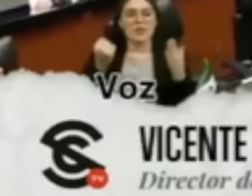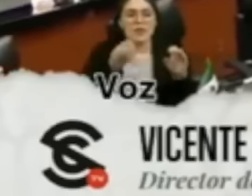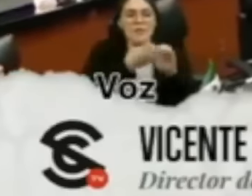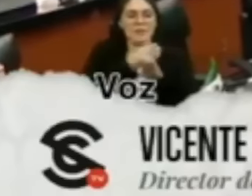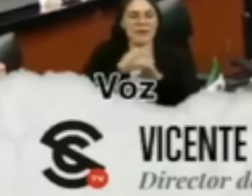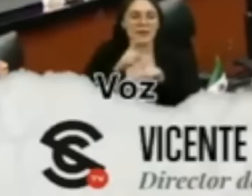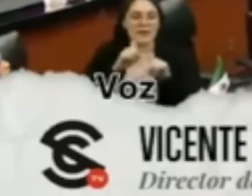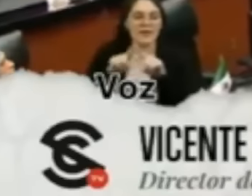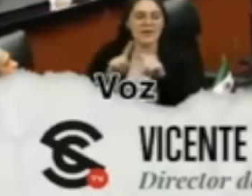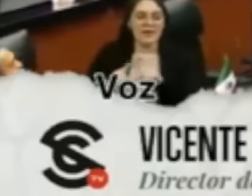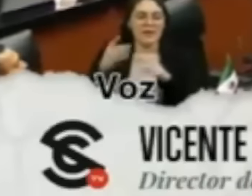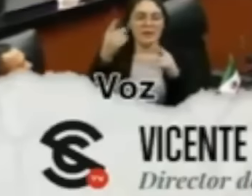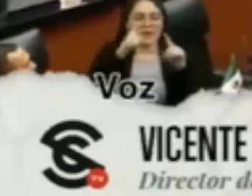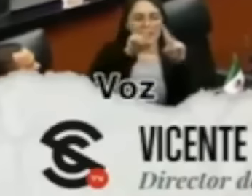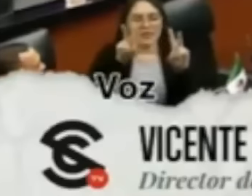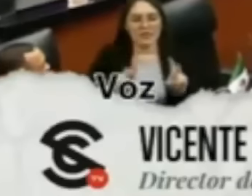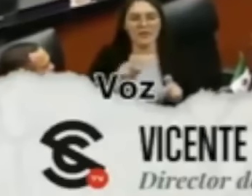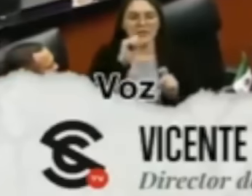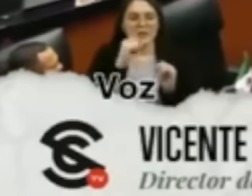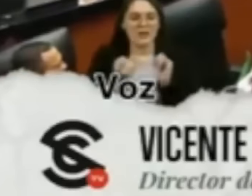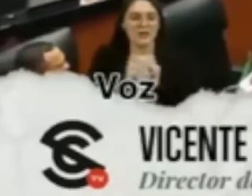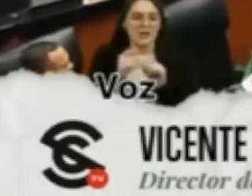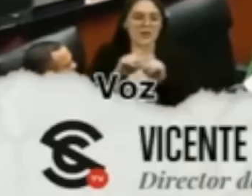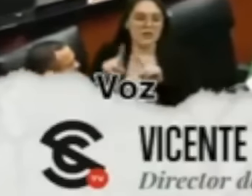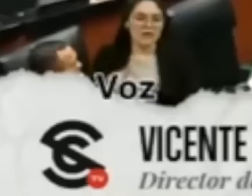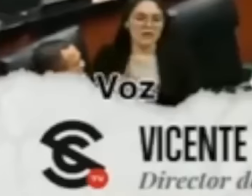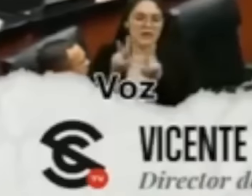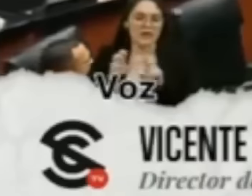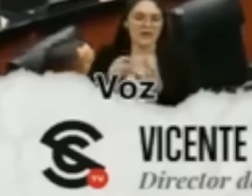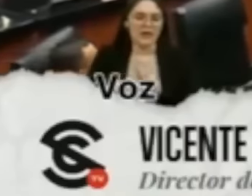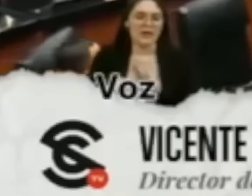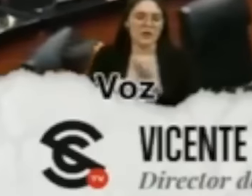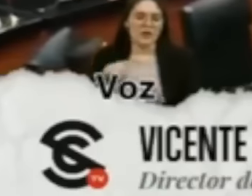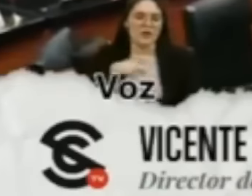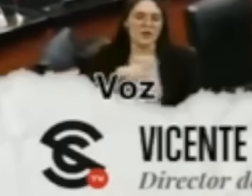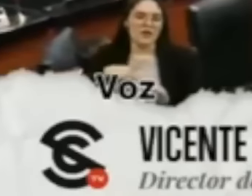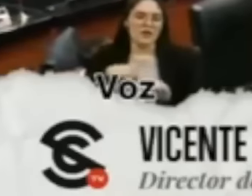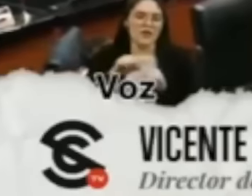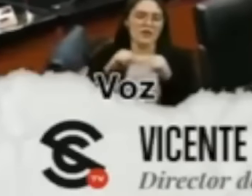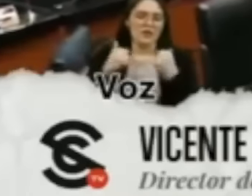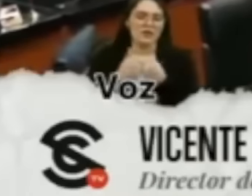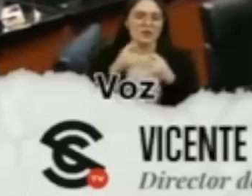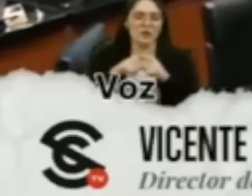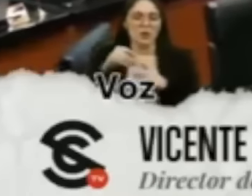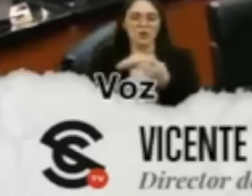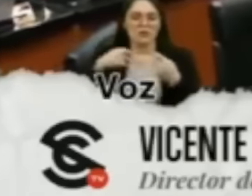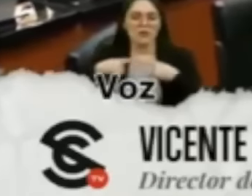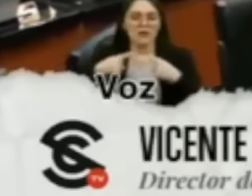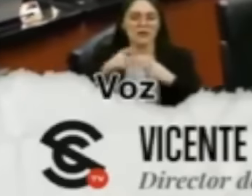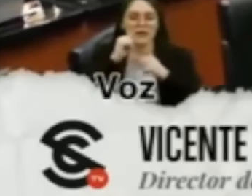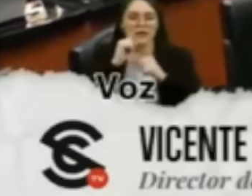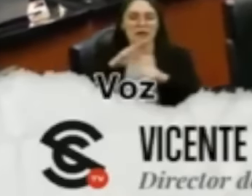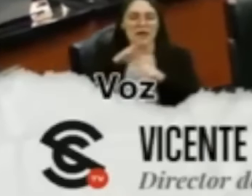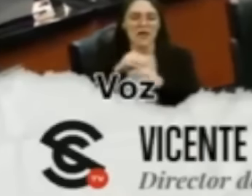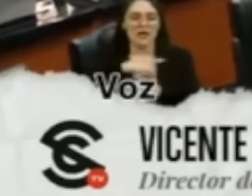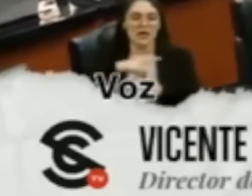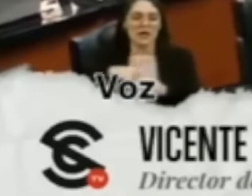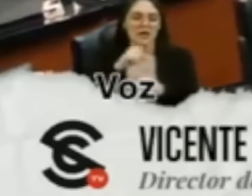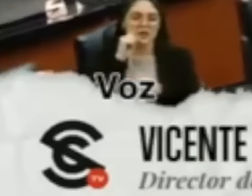declaraciones de los protagonistas en este debate histórico de la reforma al